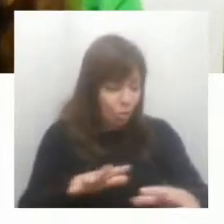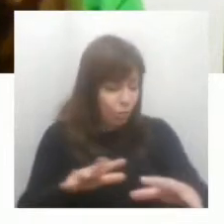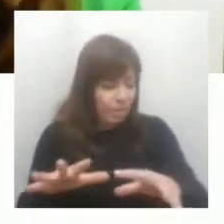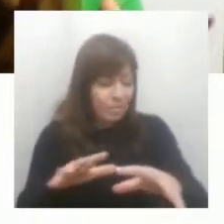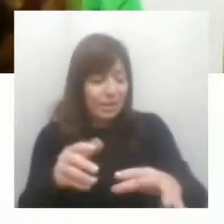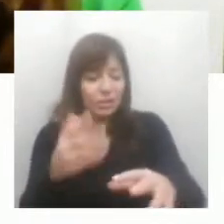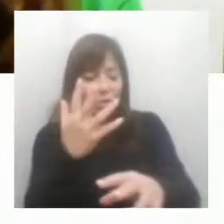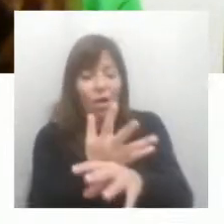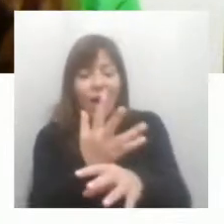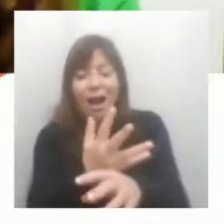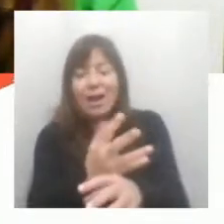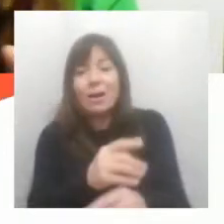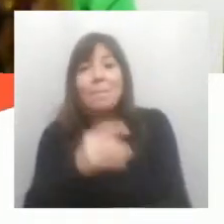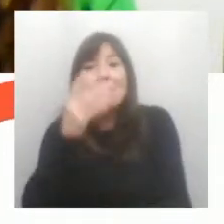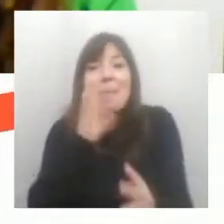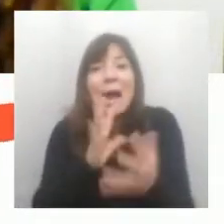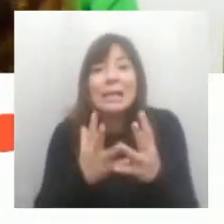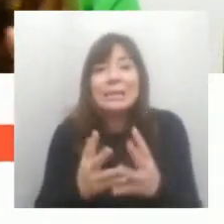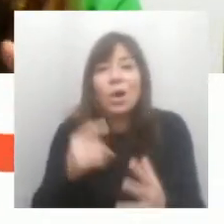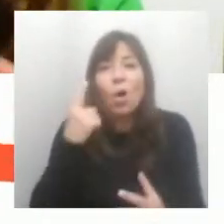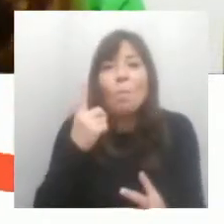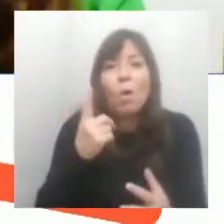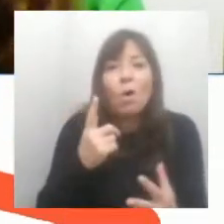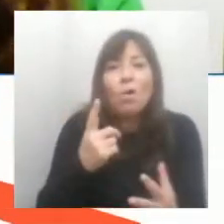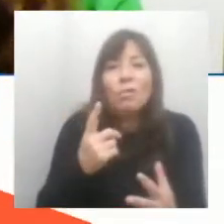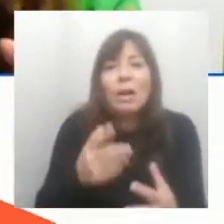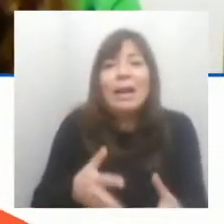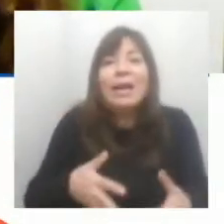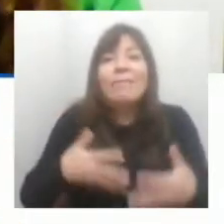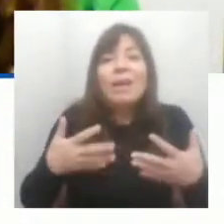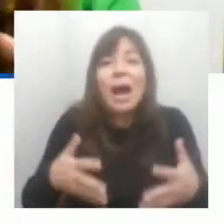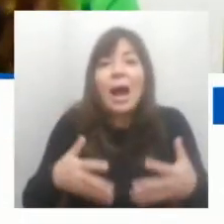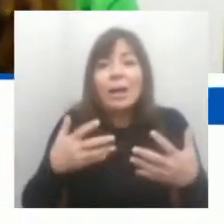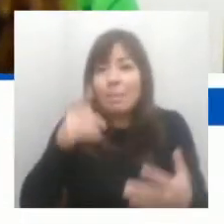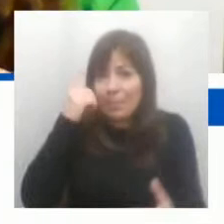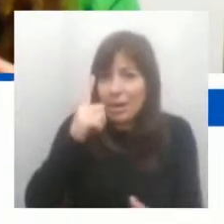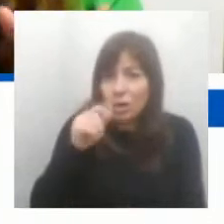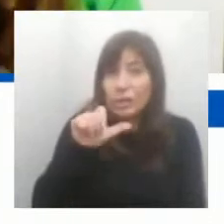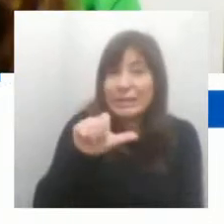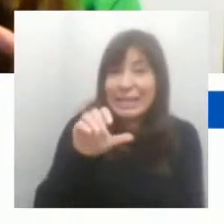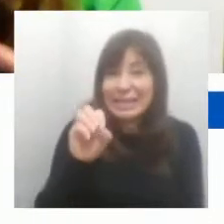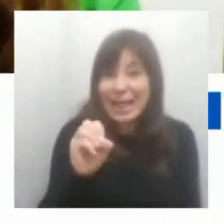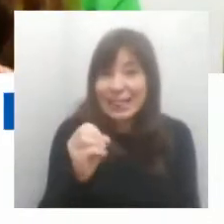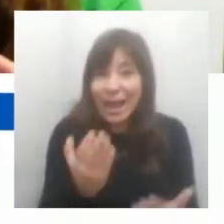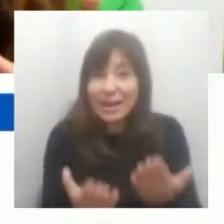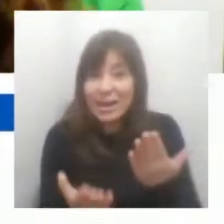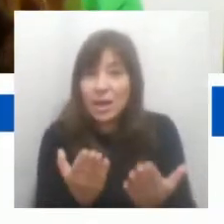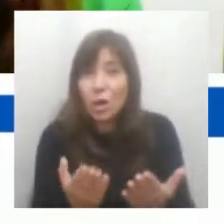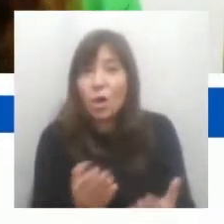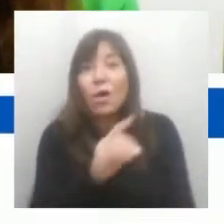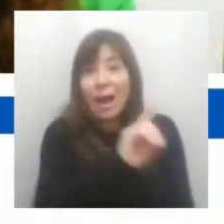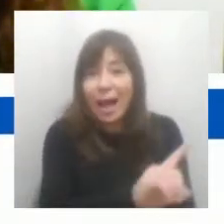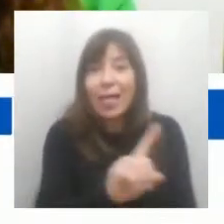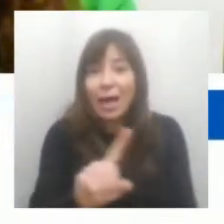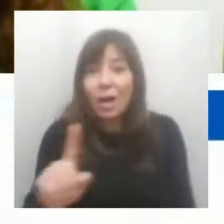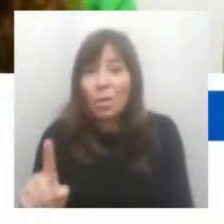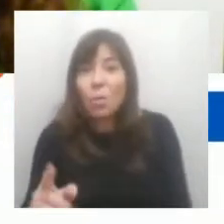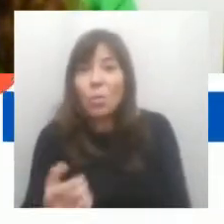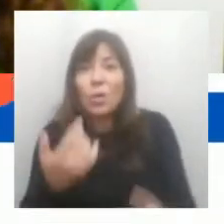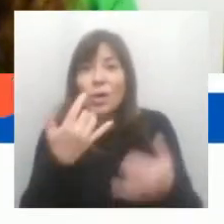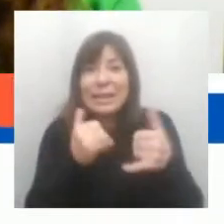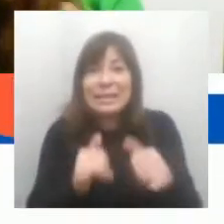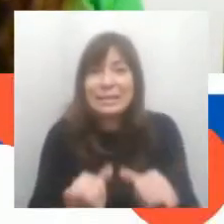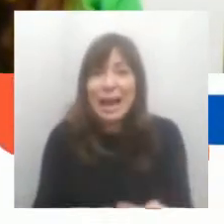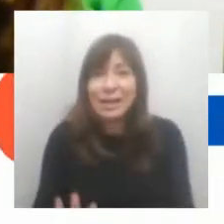que fuesen mucho más livianas. De hecho, cada una pesa cerca de 60 kilos. Imagínense cómo sería instalar algo así.